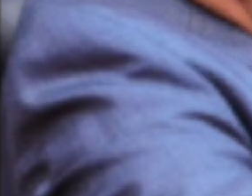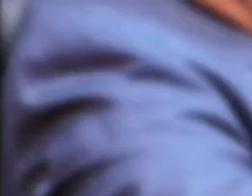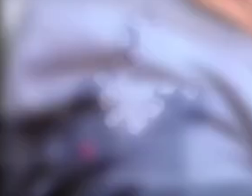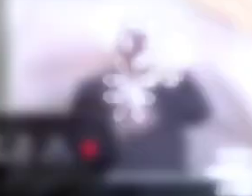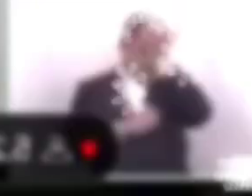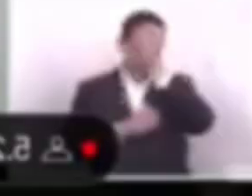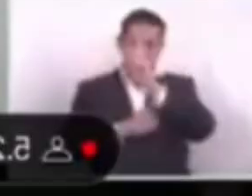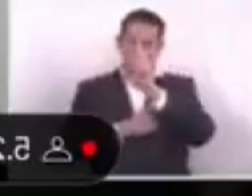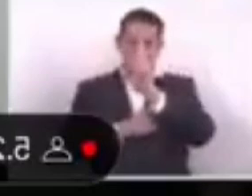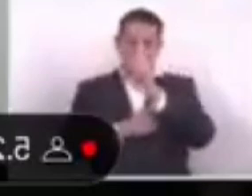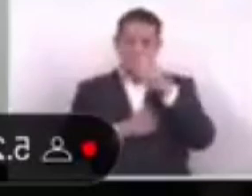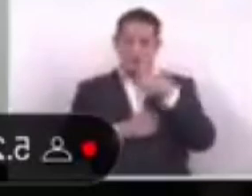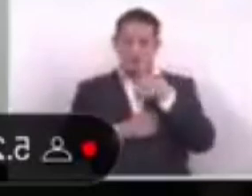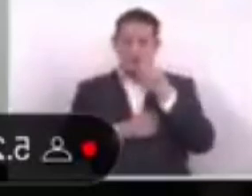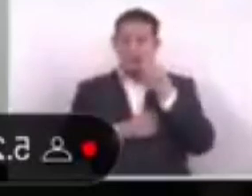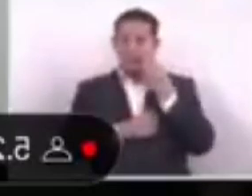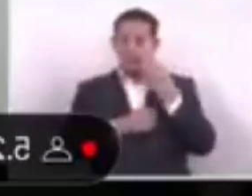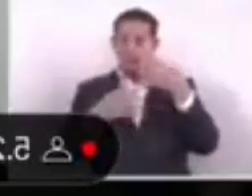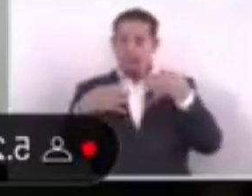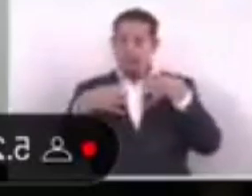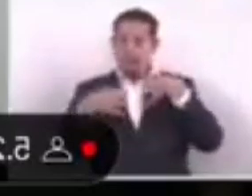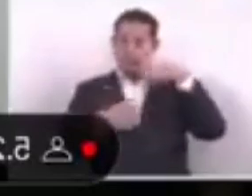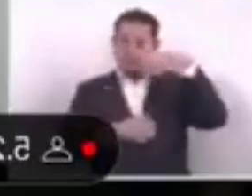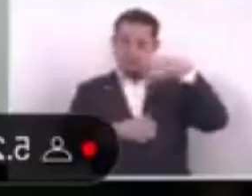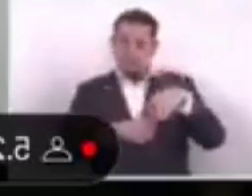Oiga esto. Lo que hemos vivido acá